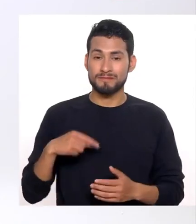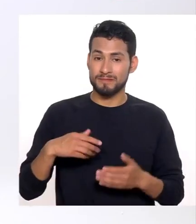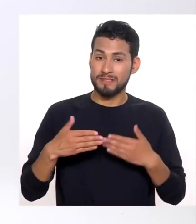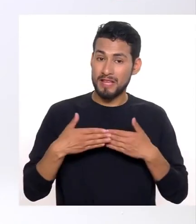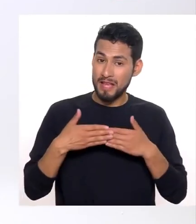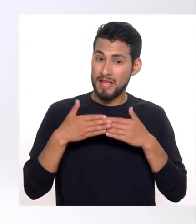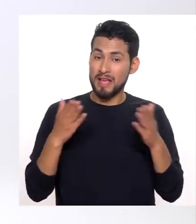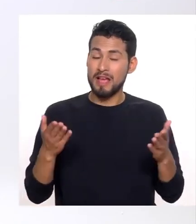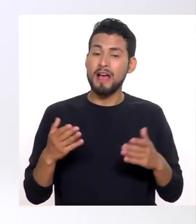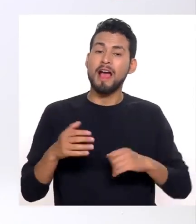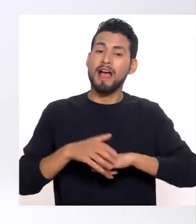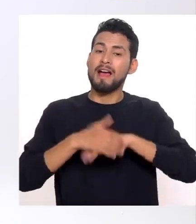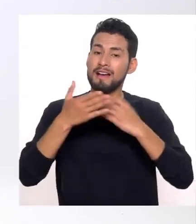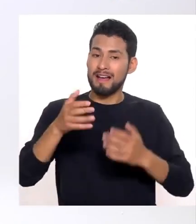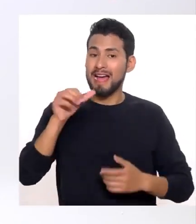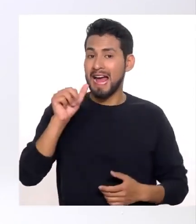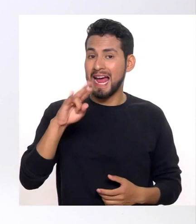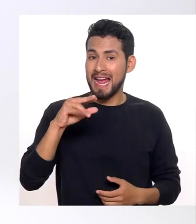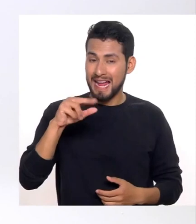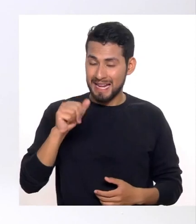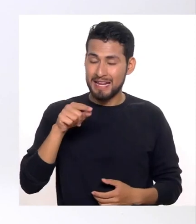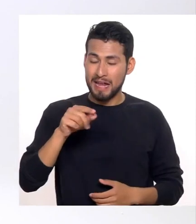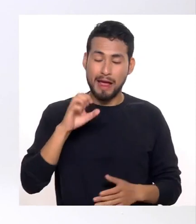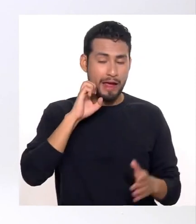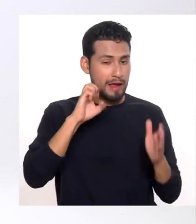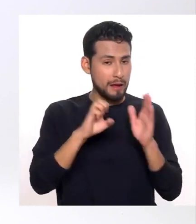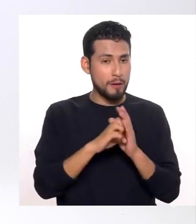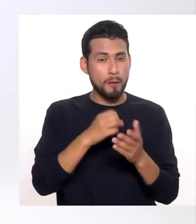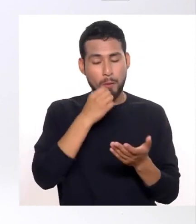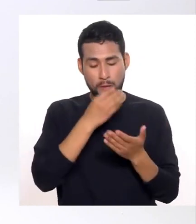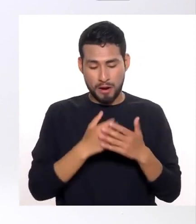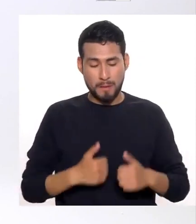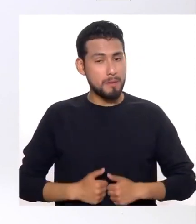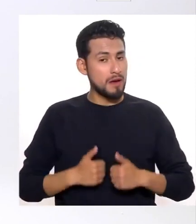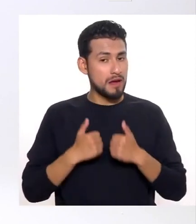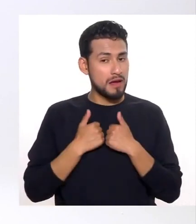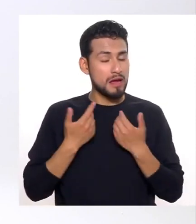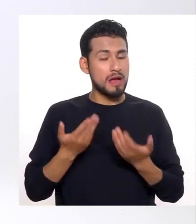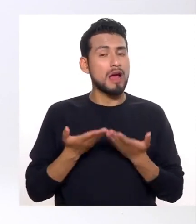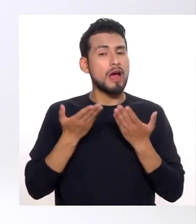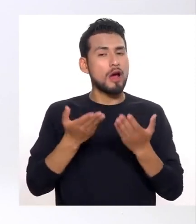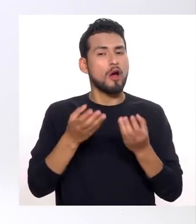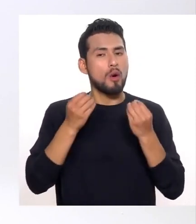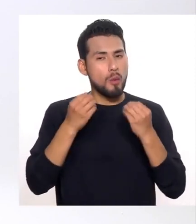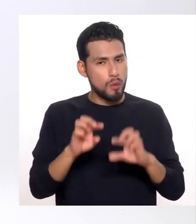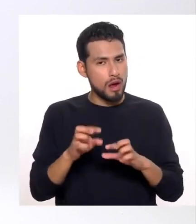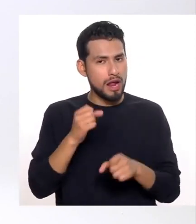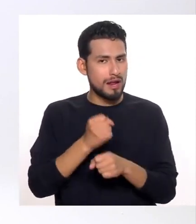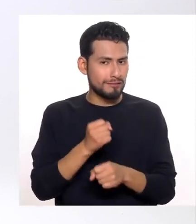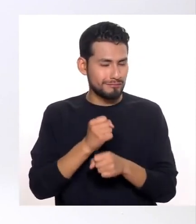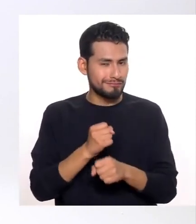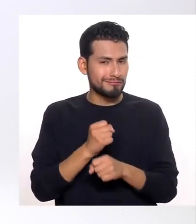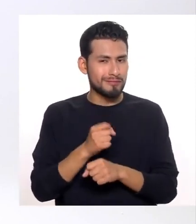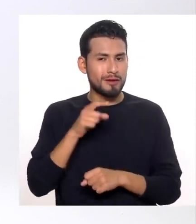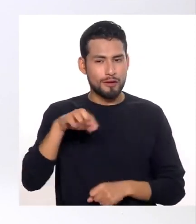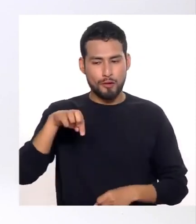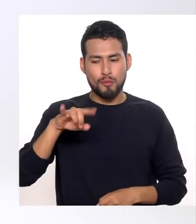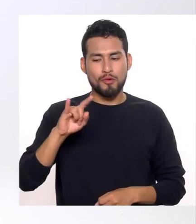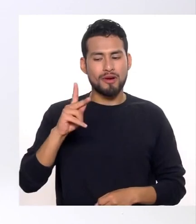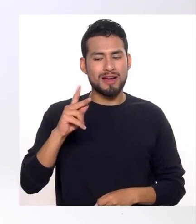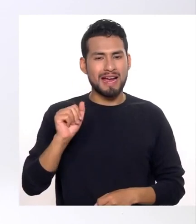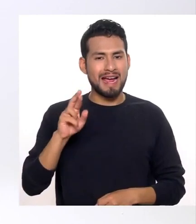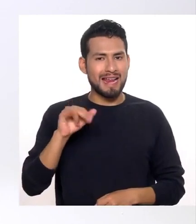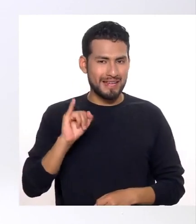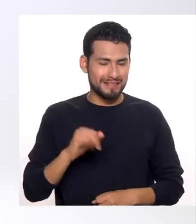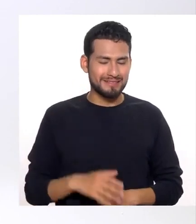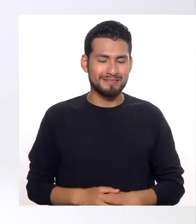Desde Sin Barreras felicitamos a Ariana por ser un ejemplo de vida y por brindar además oportunidades laborales en